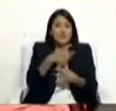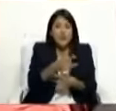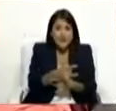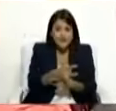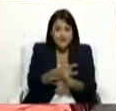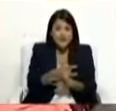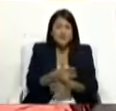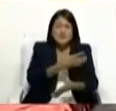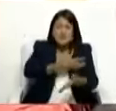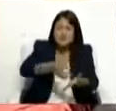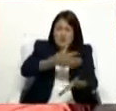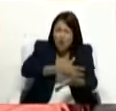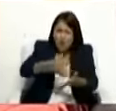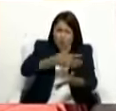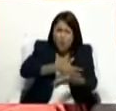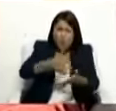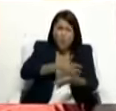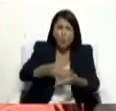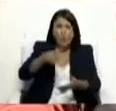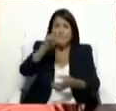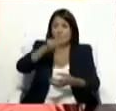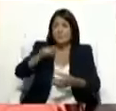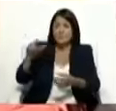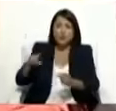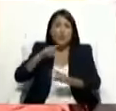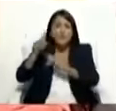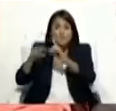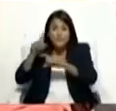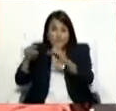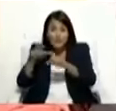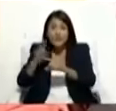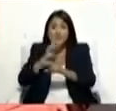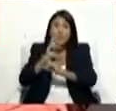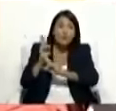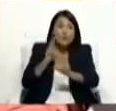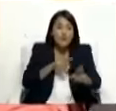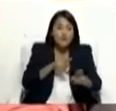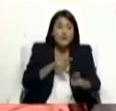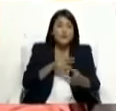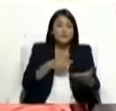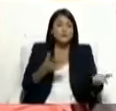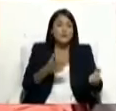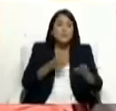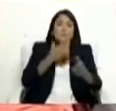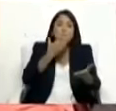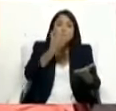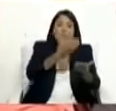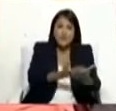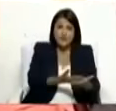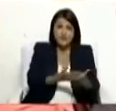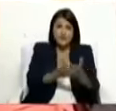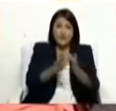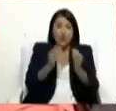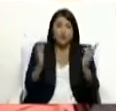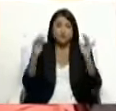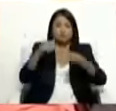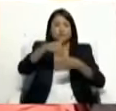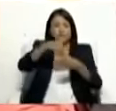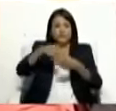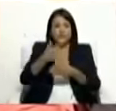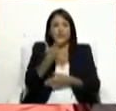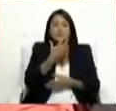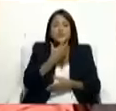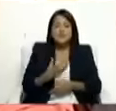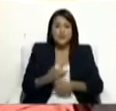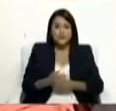son millones y millones los que hemos contratado en las calles saliendo a pedir que vayamos todas y todos a votar el 3 de